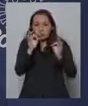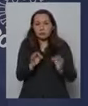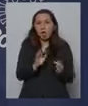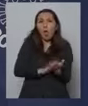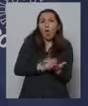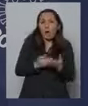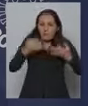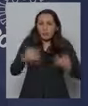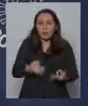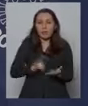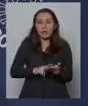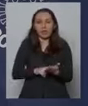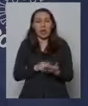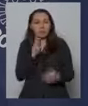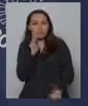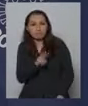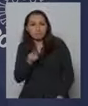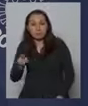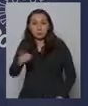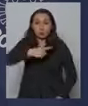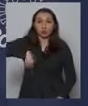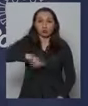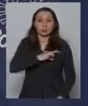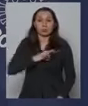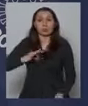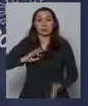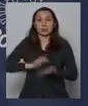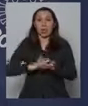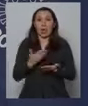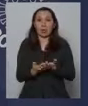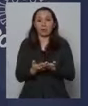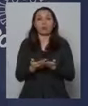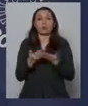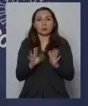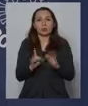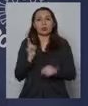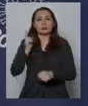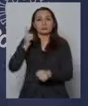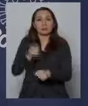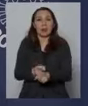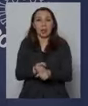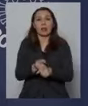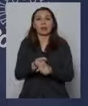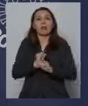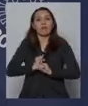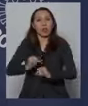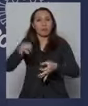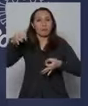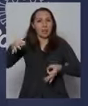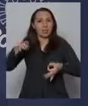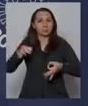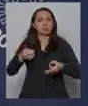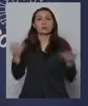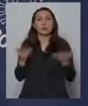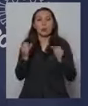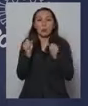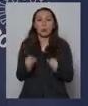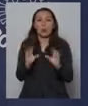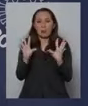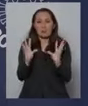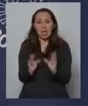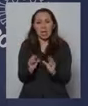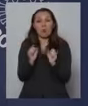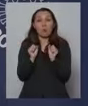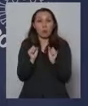las situaciones, y nosotros como Ministerio de Salud hemos establecido circulares para poder disminuir